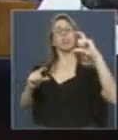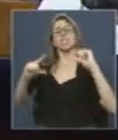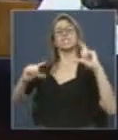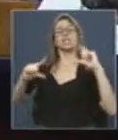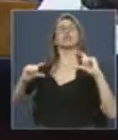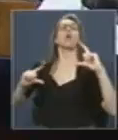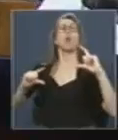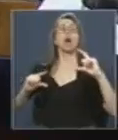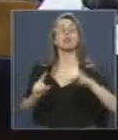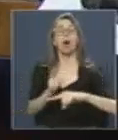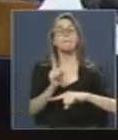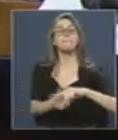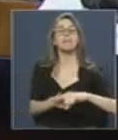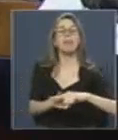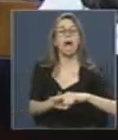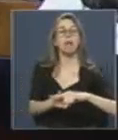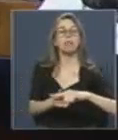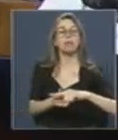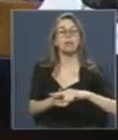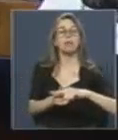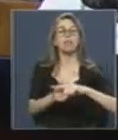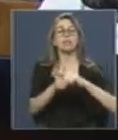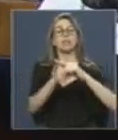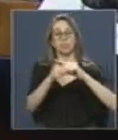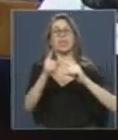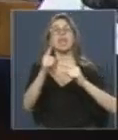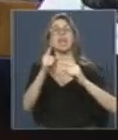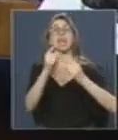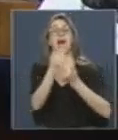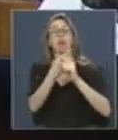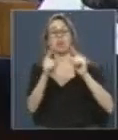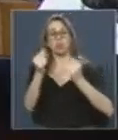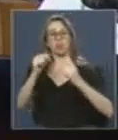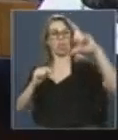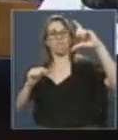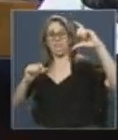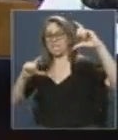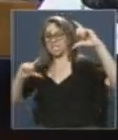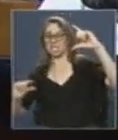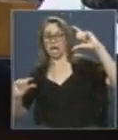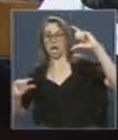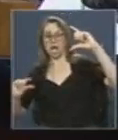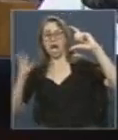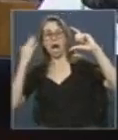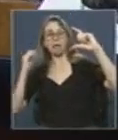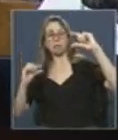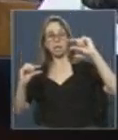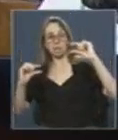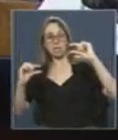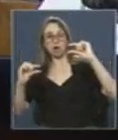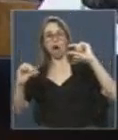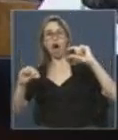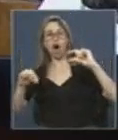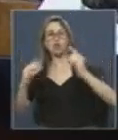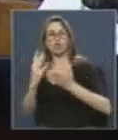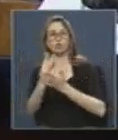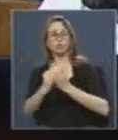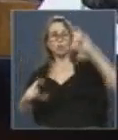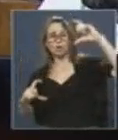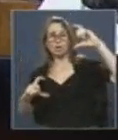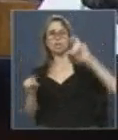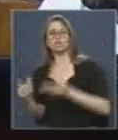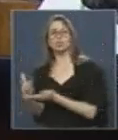la mitad, repito bien, la mitad de la distancia que existe hoy día respecto del salario mínimo, respecto del ingreso